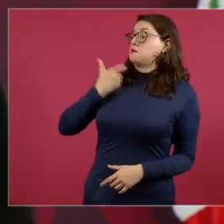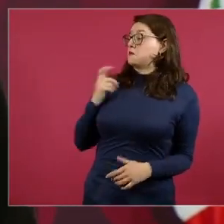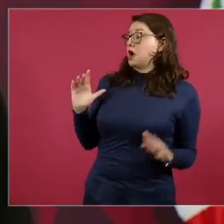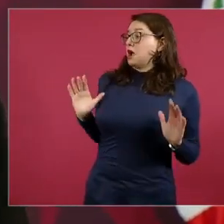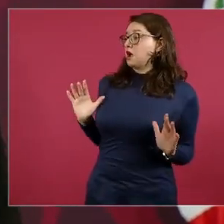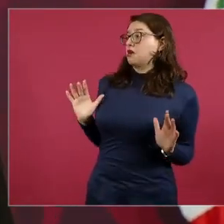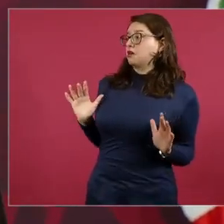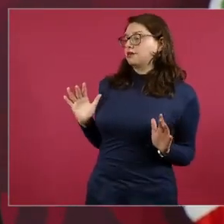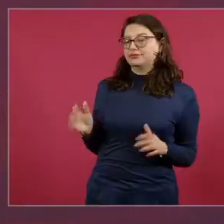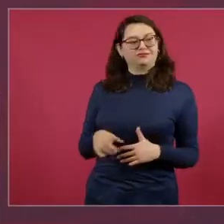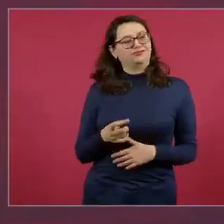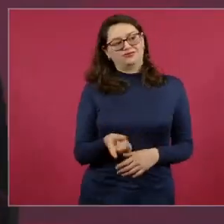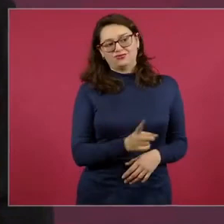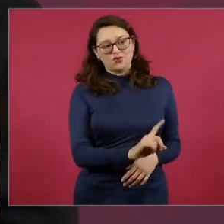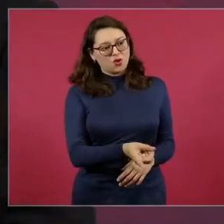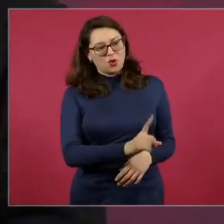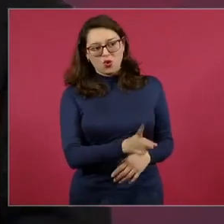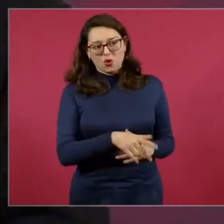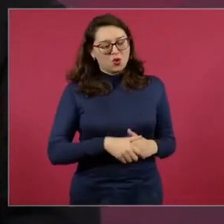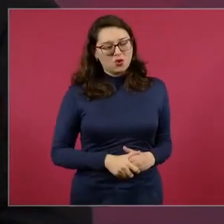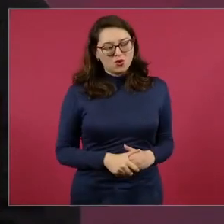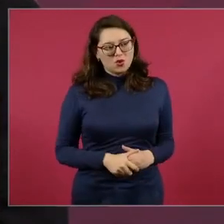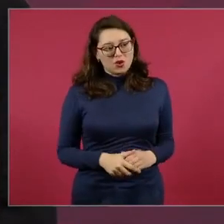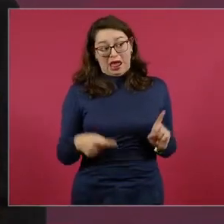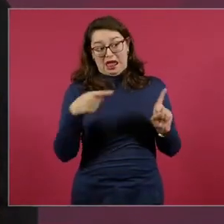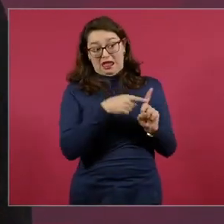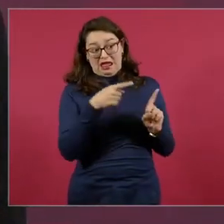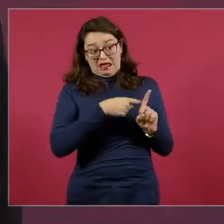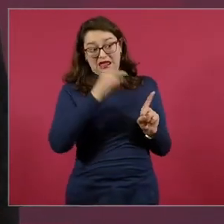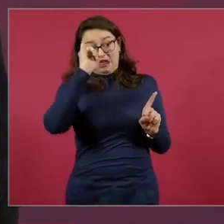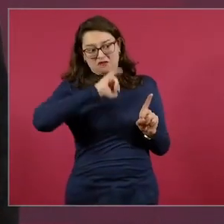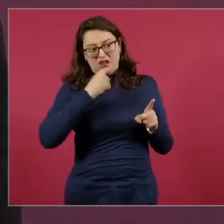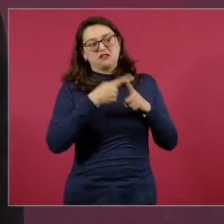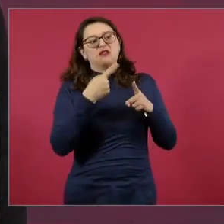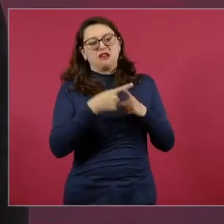Te paga el pueblo de México.